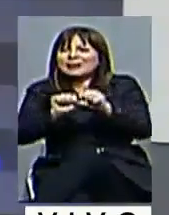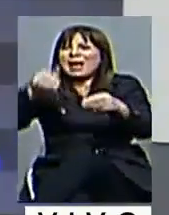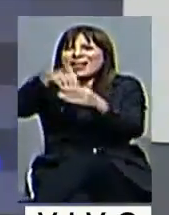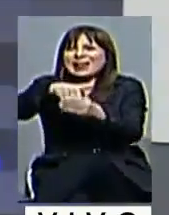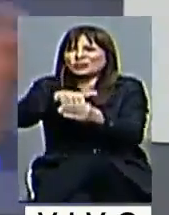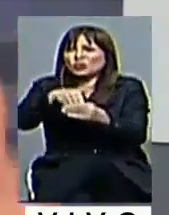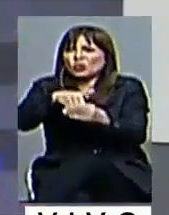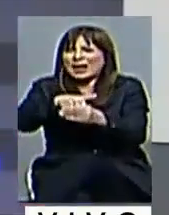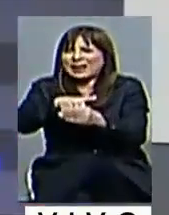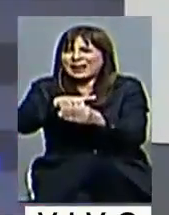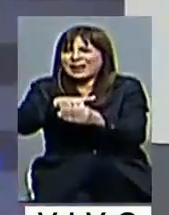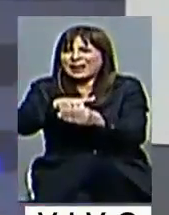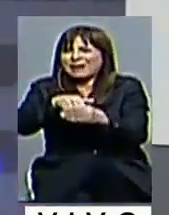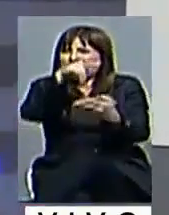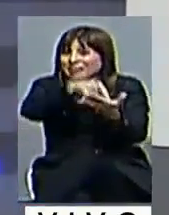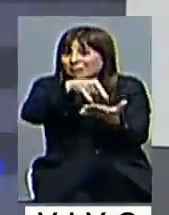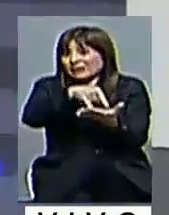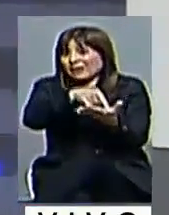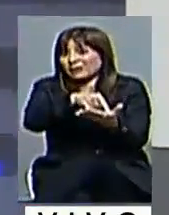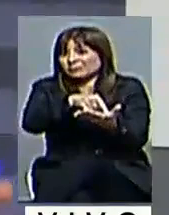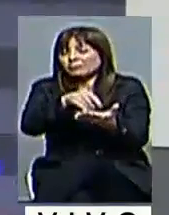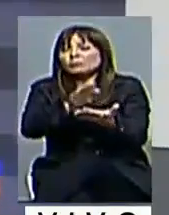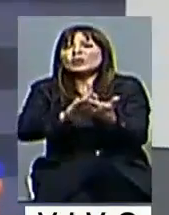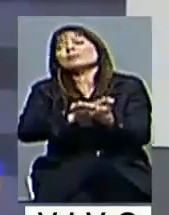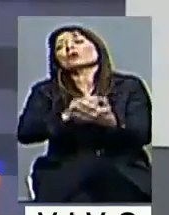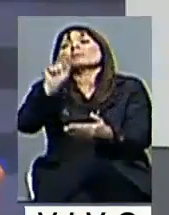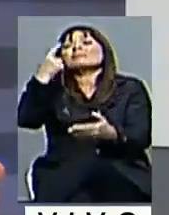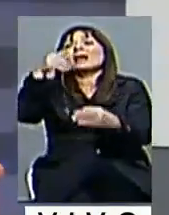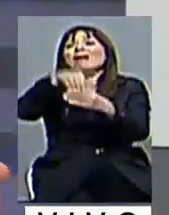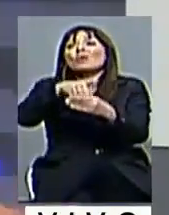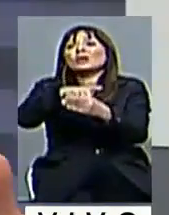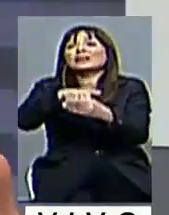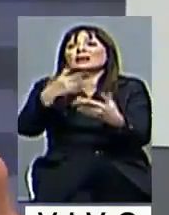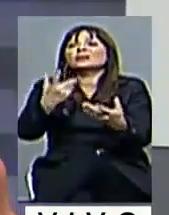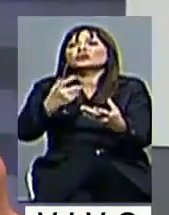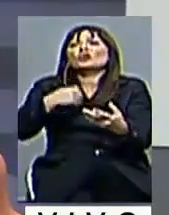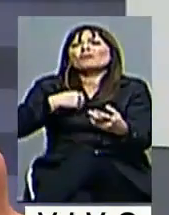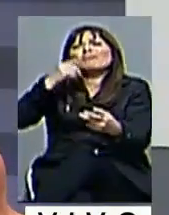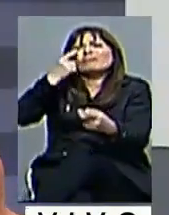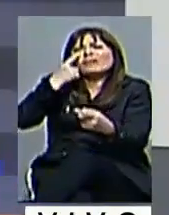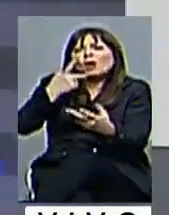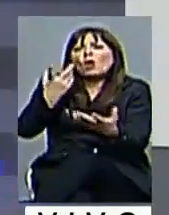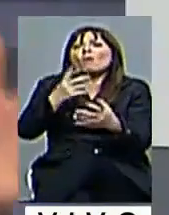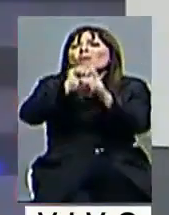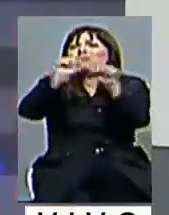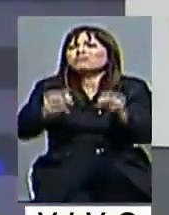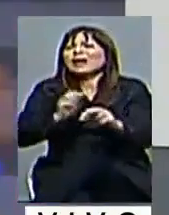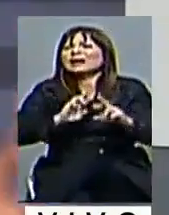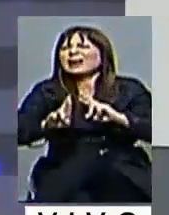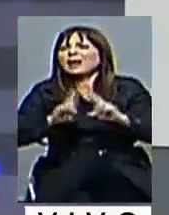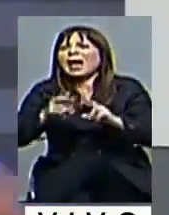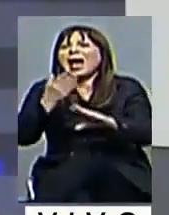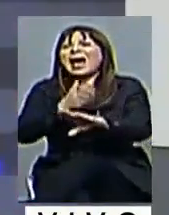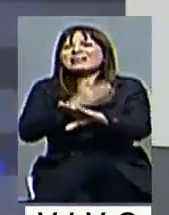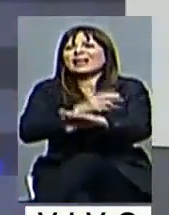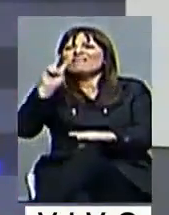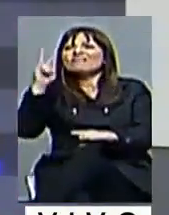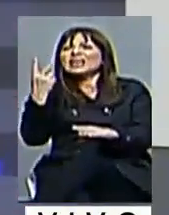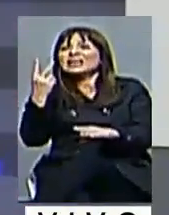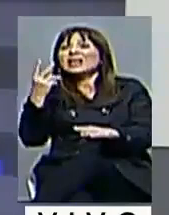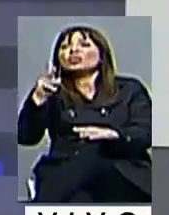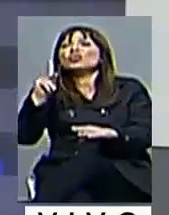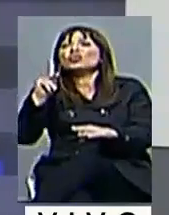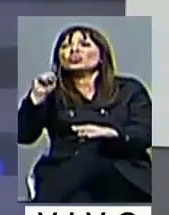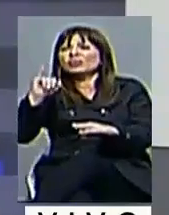electoral en parlamentario. O sea, en la primera vuelta hubo algo que tuvo que ver con ese sistema, que era binominal, estaba más o menos